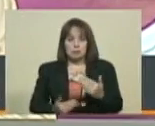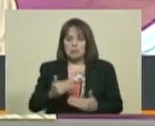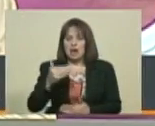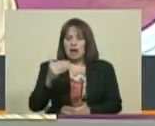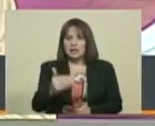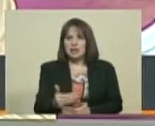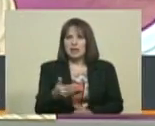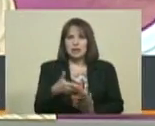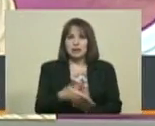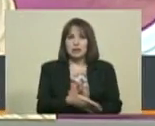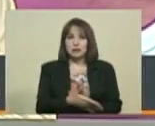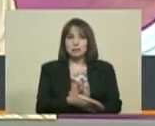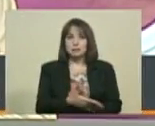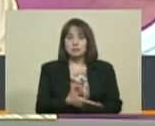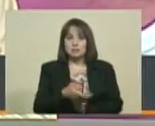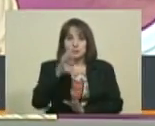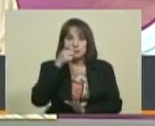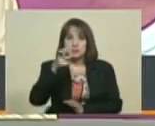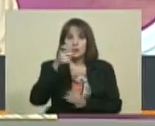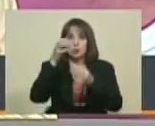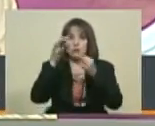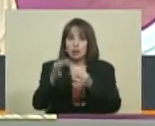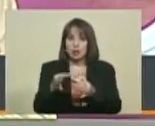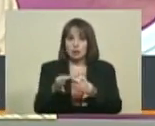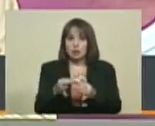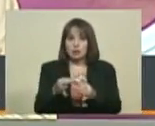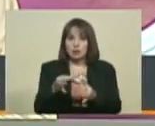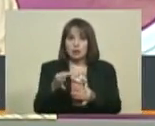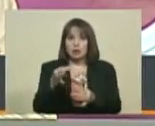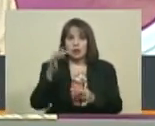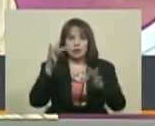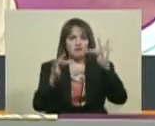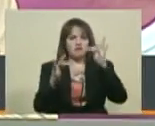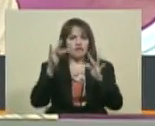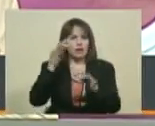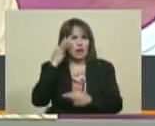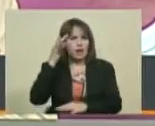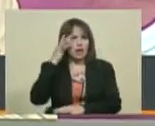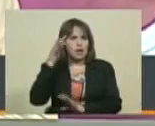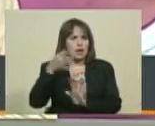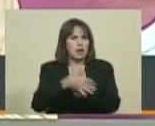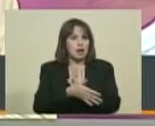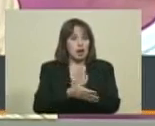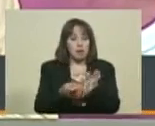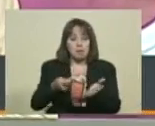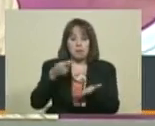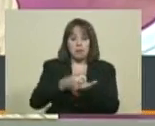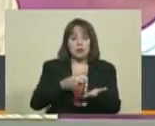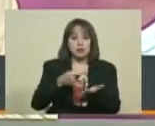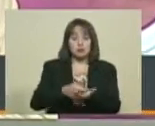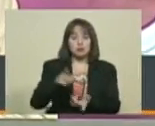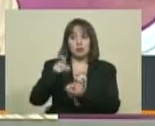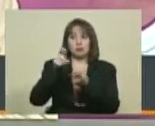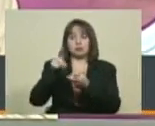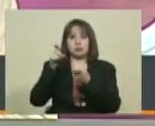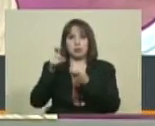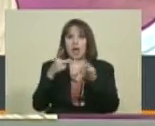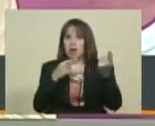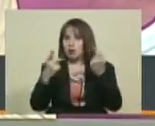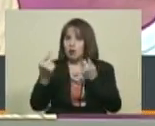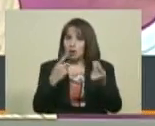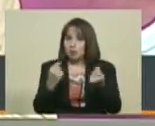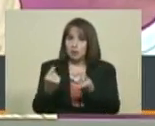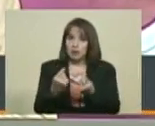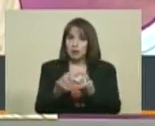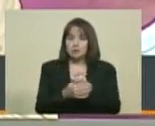le ha permitido tener la seguridad fiscal, presupuestaria y económica de una